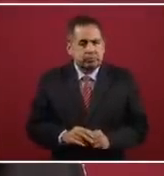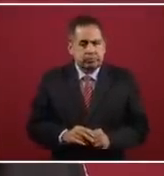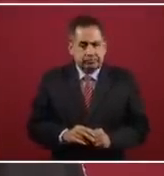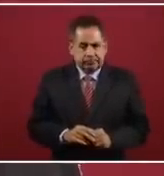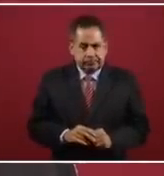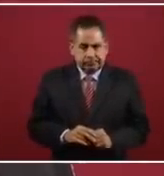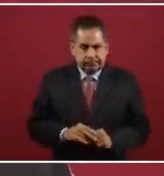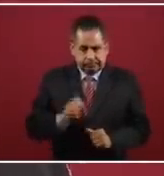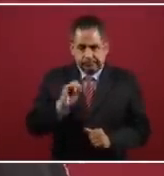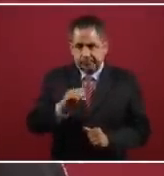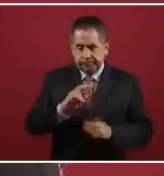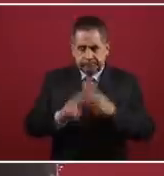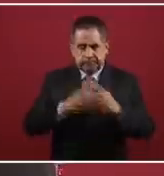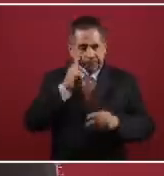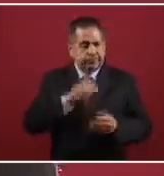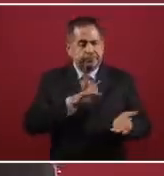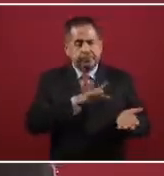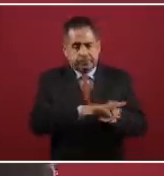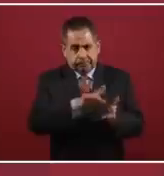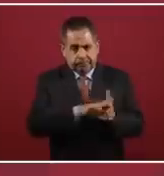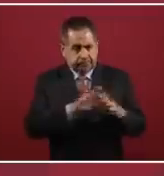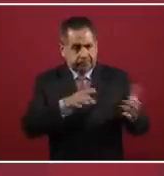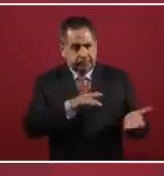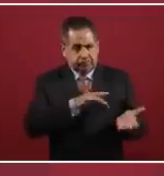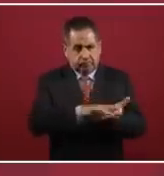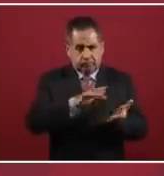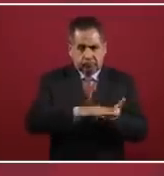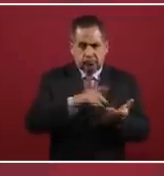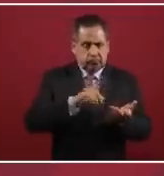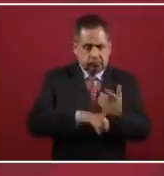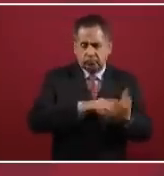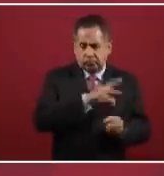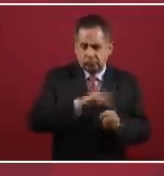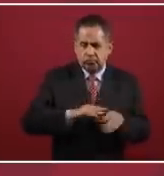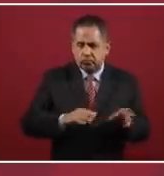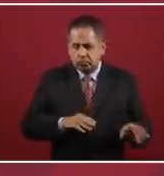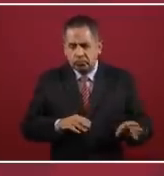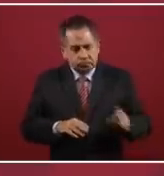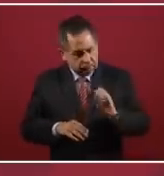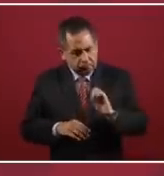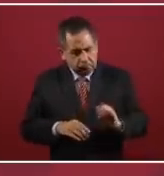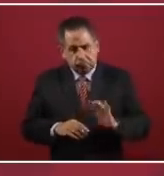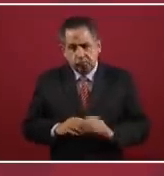se va a apoyar en lo general.